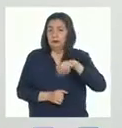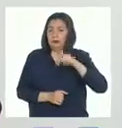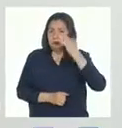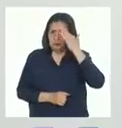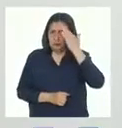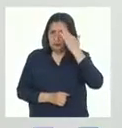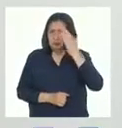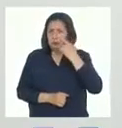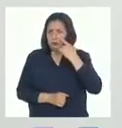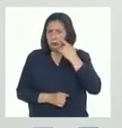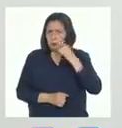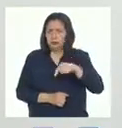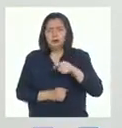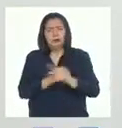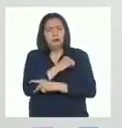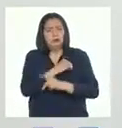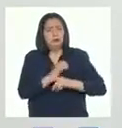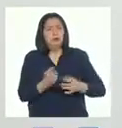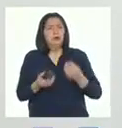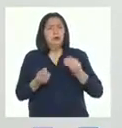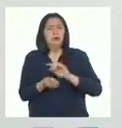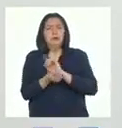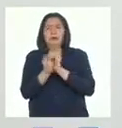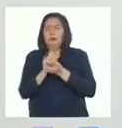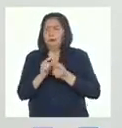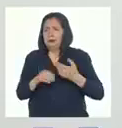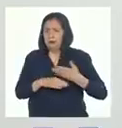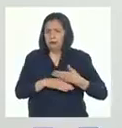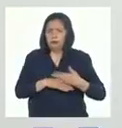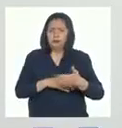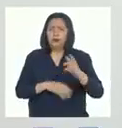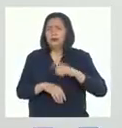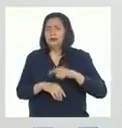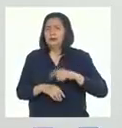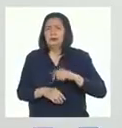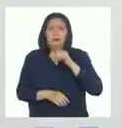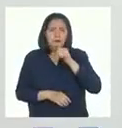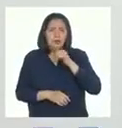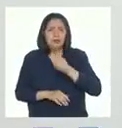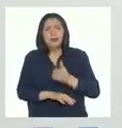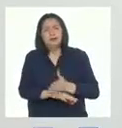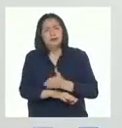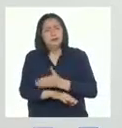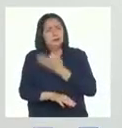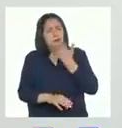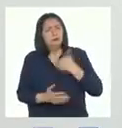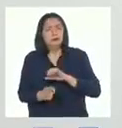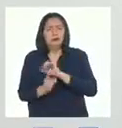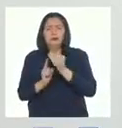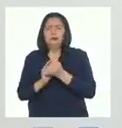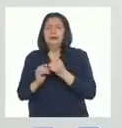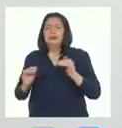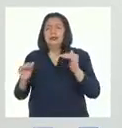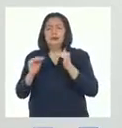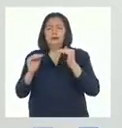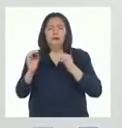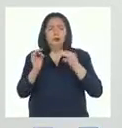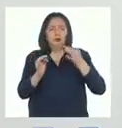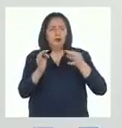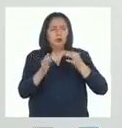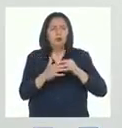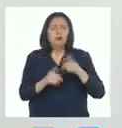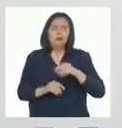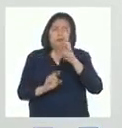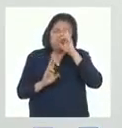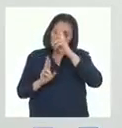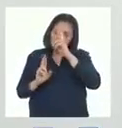chicos conozcan cómo nuestro país ha ido cambiando en el tiempo y qué nos falta mejorar para tener una sociedad más justa en la que se